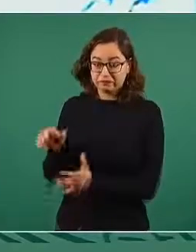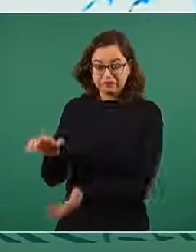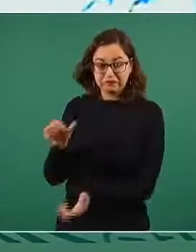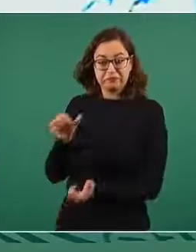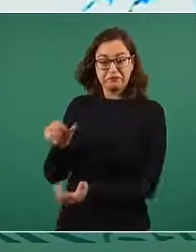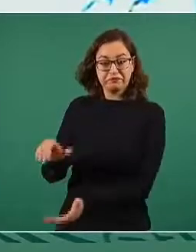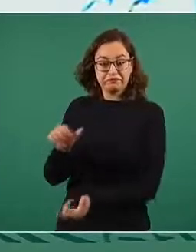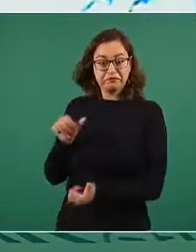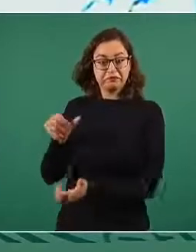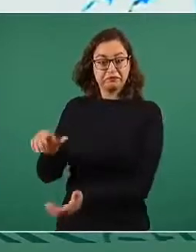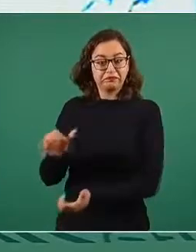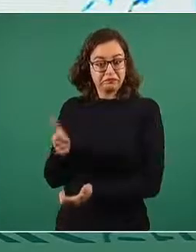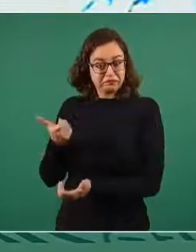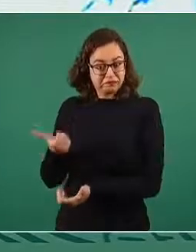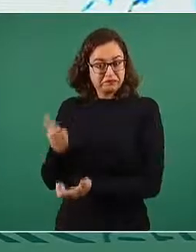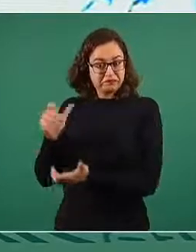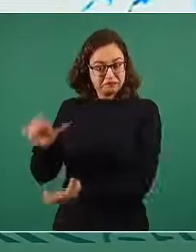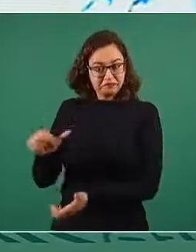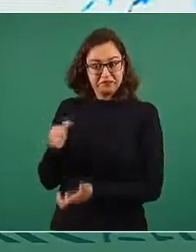Y hubieron años,